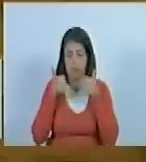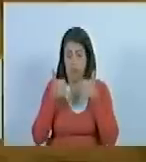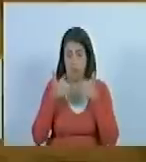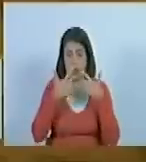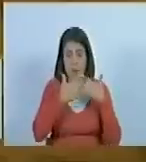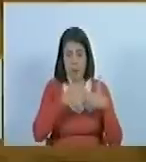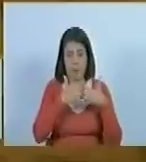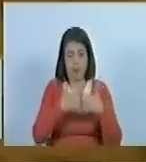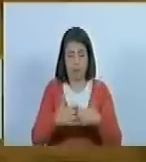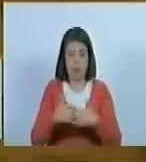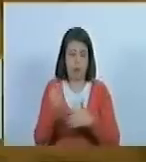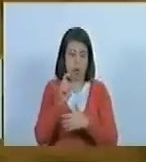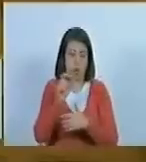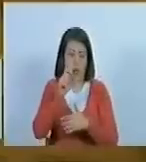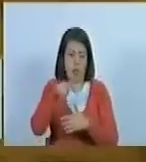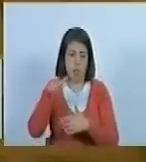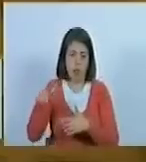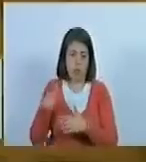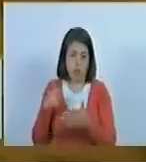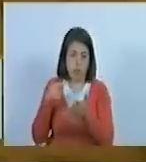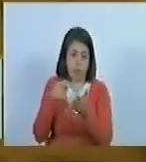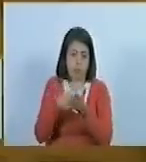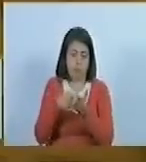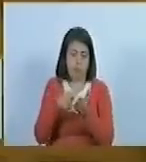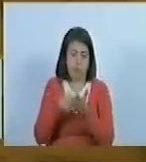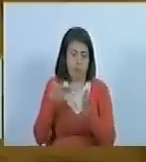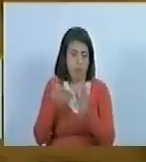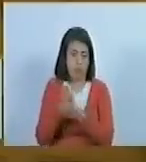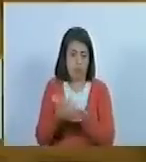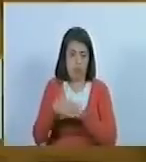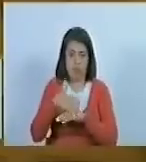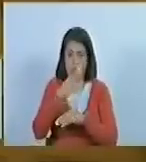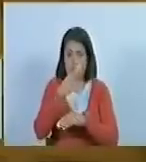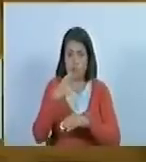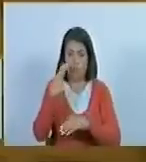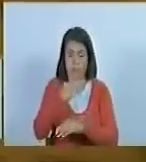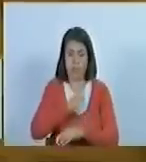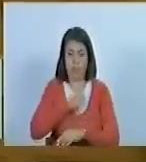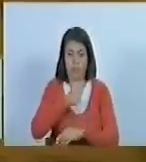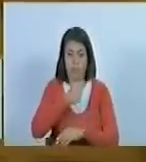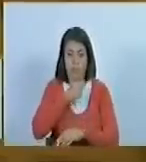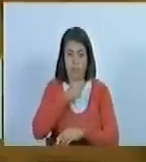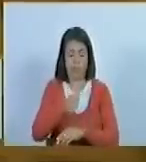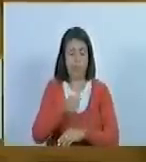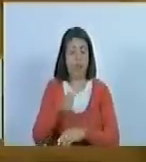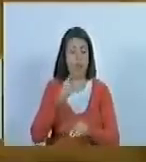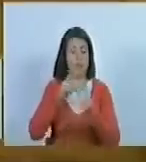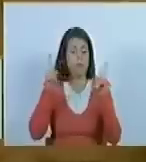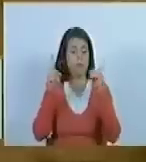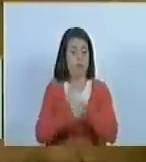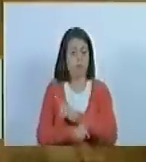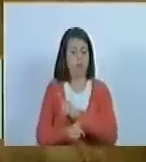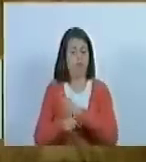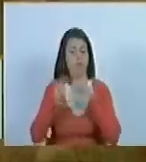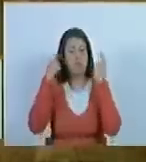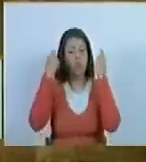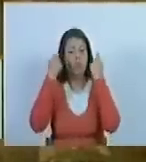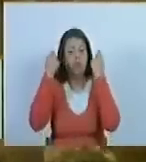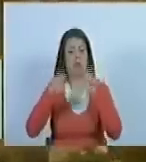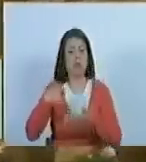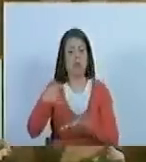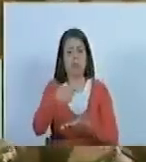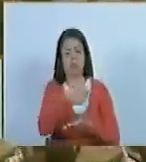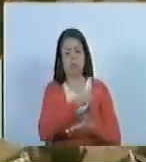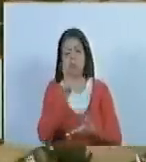empresa o sus accionistas. Frente a ello no se trata que desde el compromiso del periodista el periodismo se convierta en panfleto.